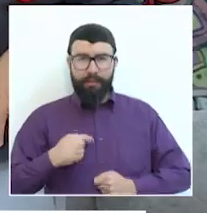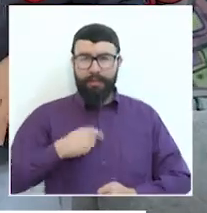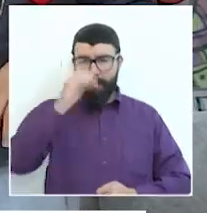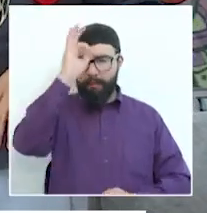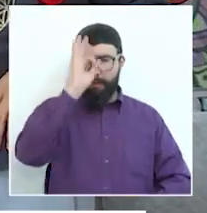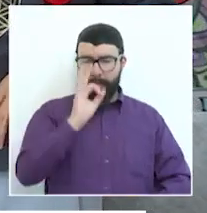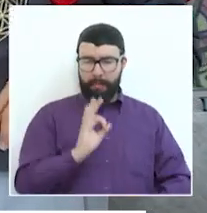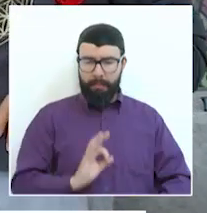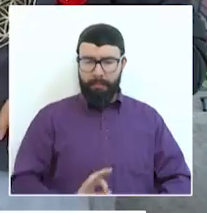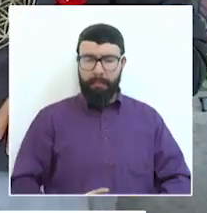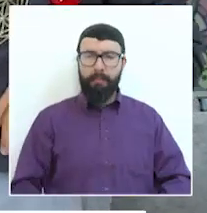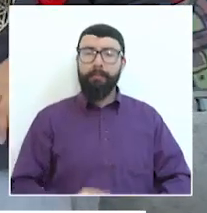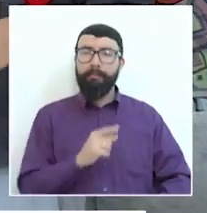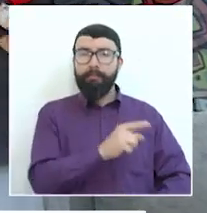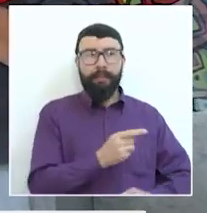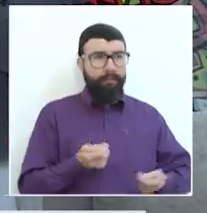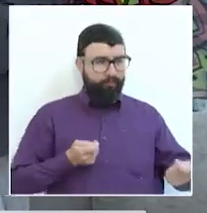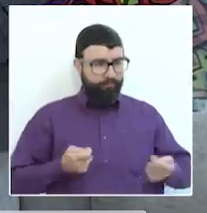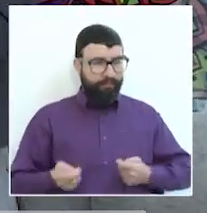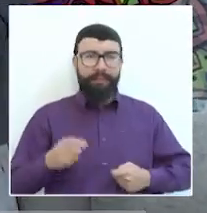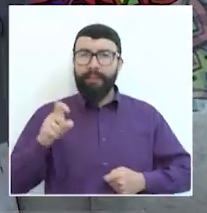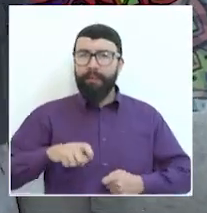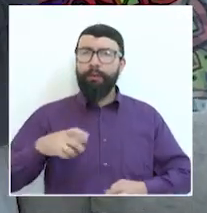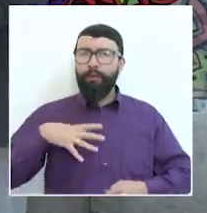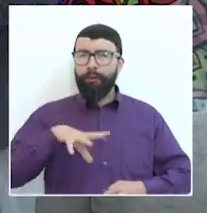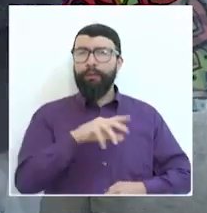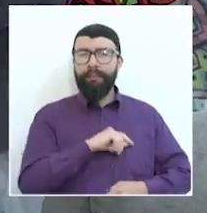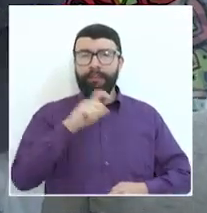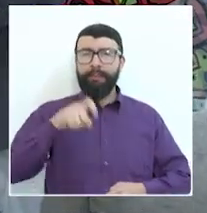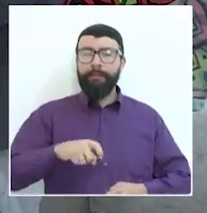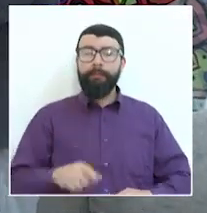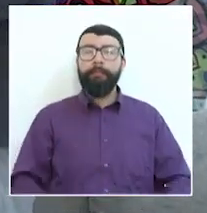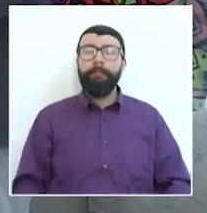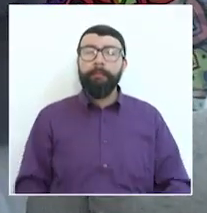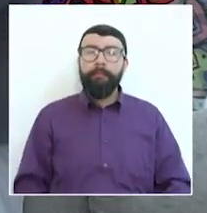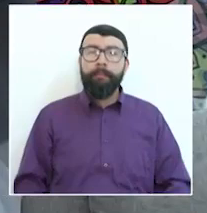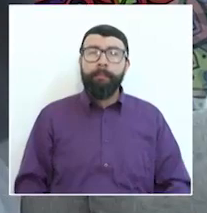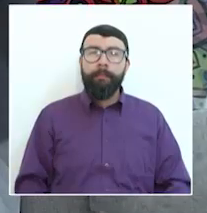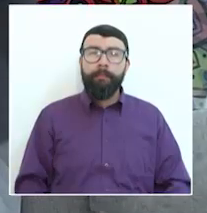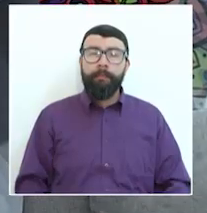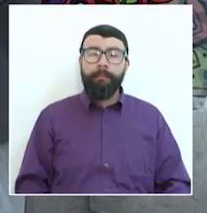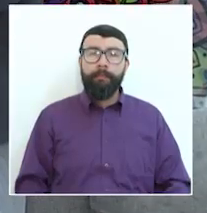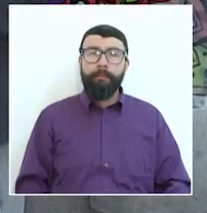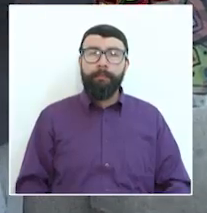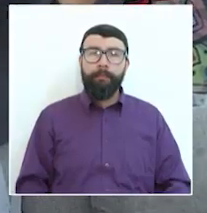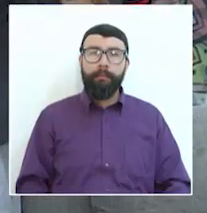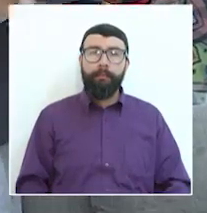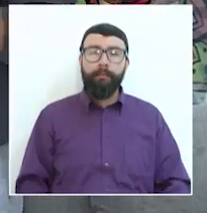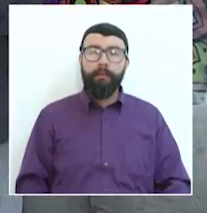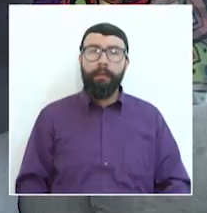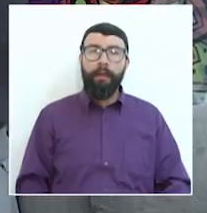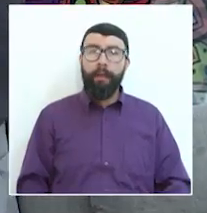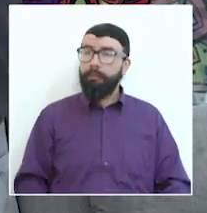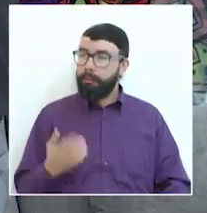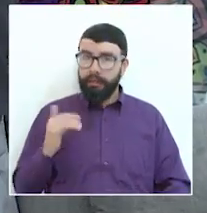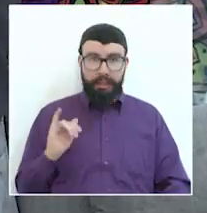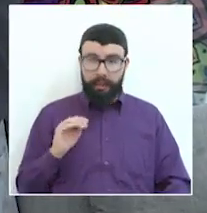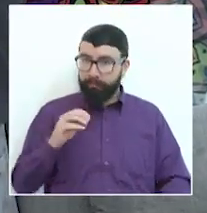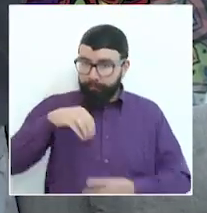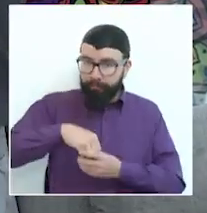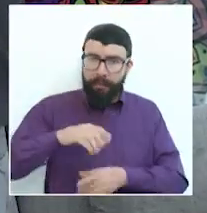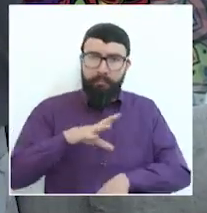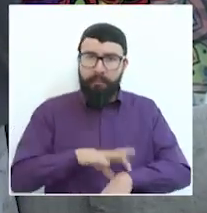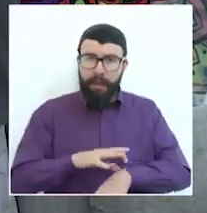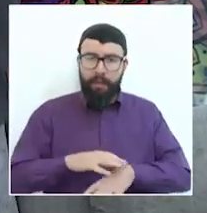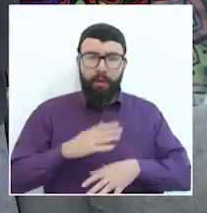energía tan importante que queríamos de tener. Bueno, paso seguido, ya tenemos el dictamen médico: